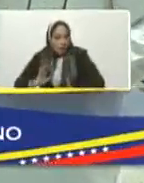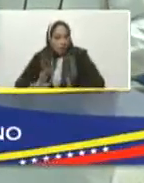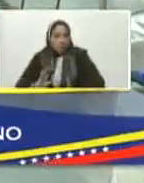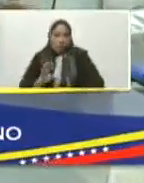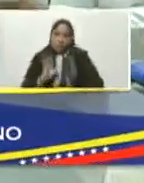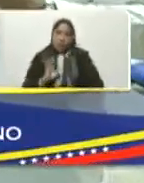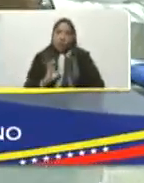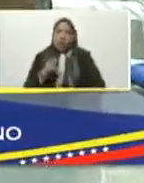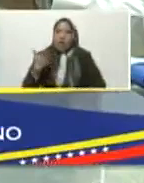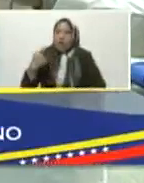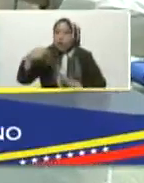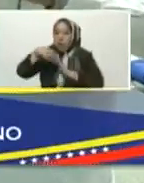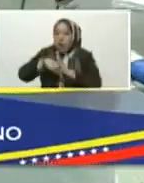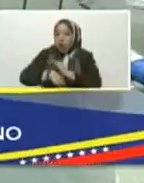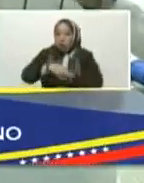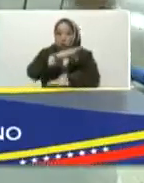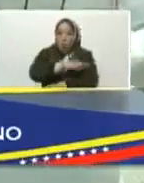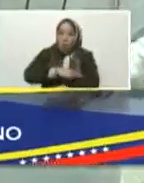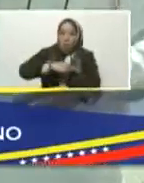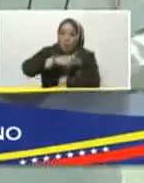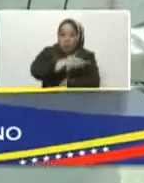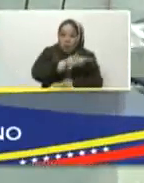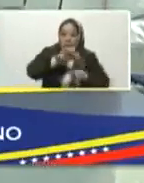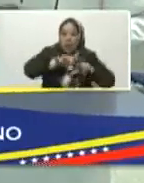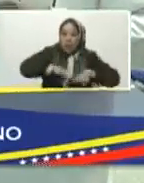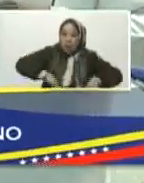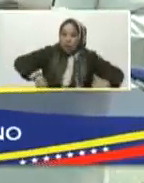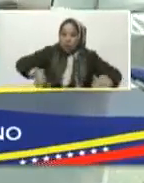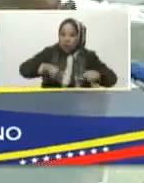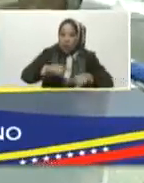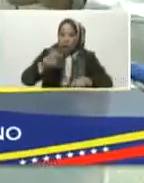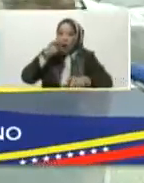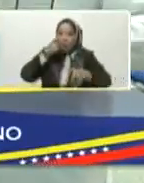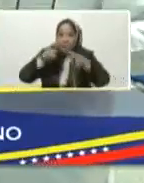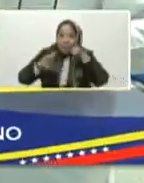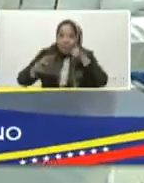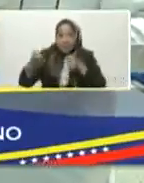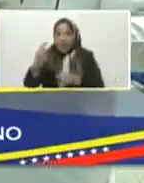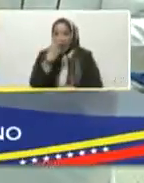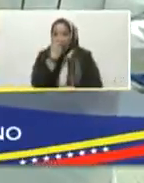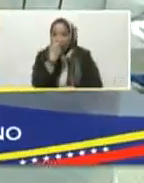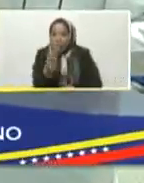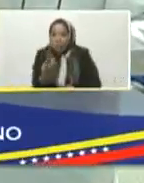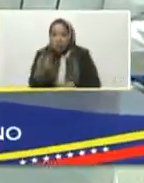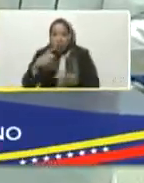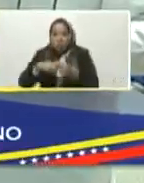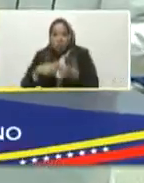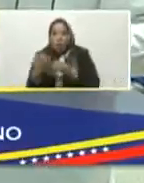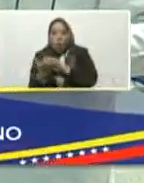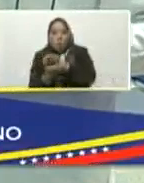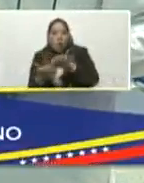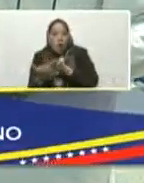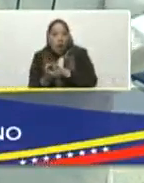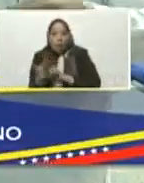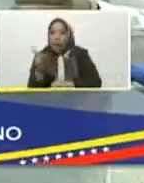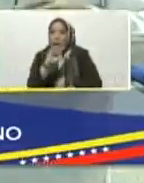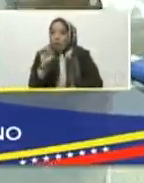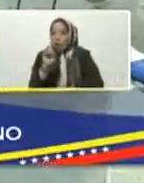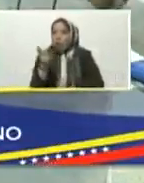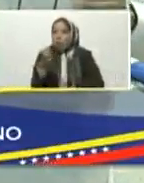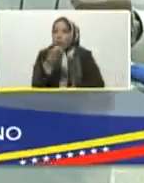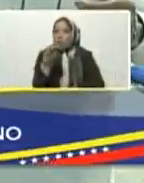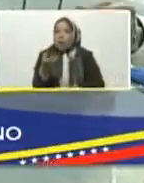por dentro, cada área del hospital, buscar soluciones, no dejar que se te acumulen los problemas,